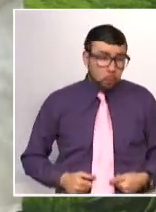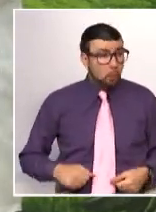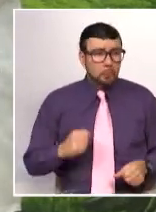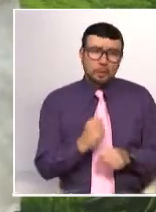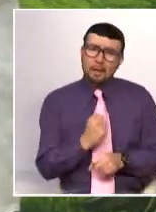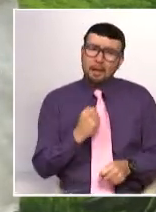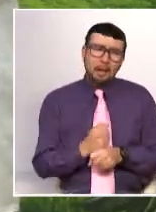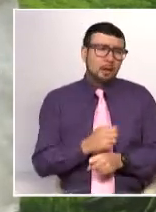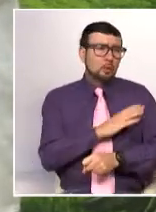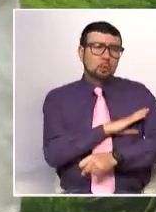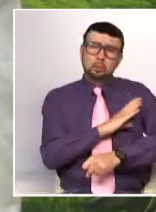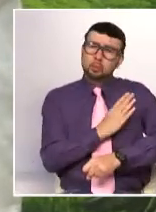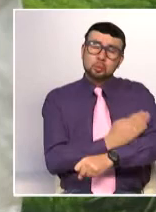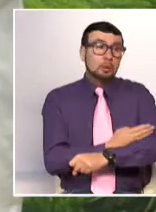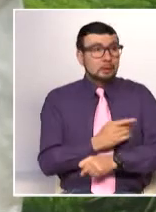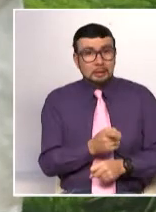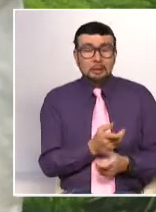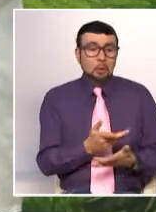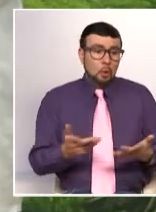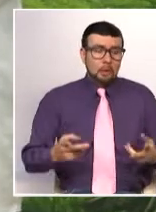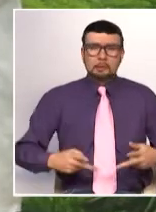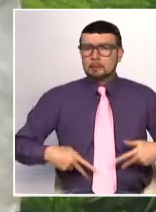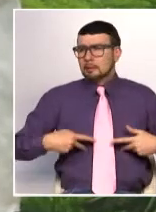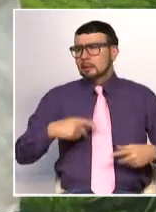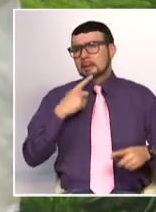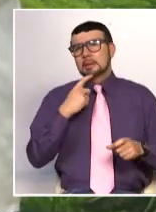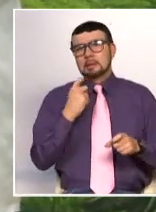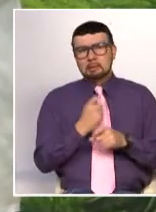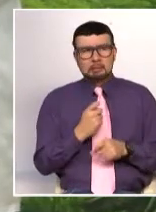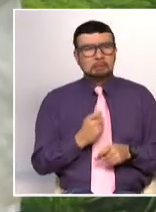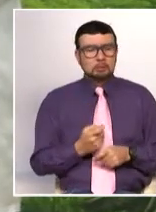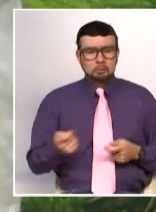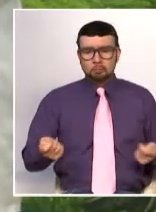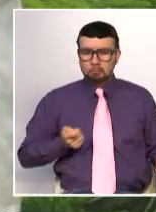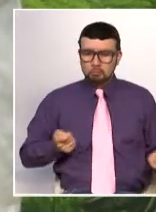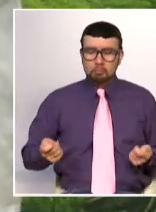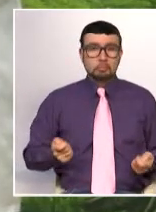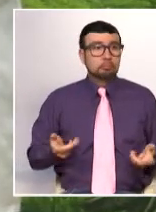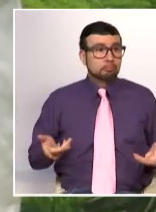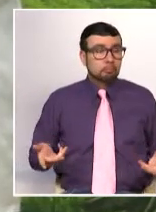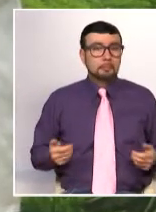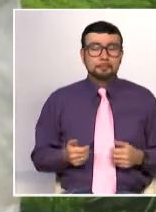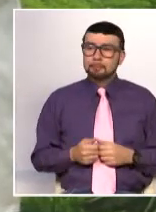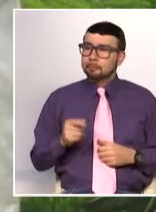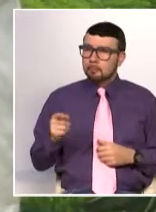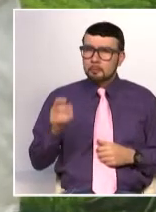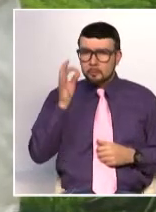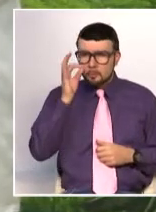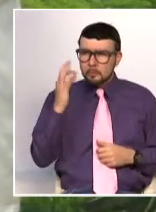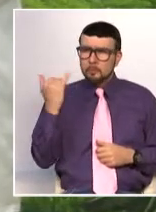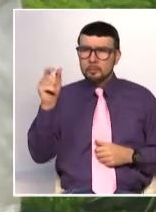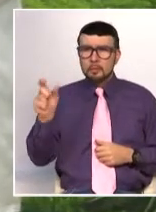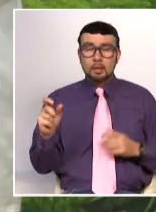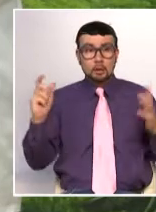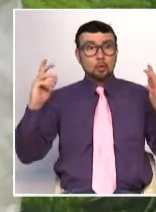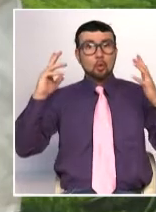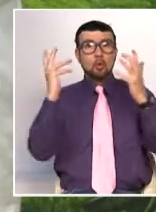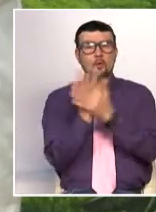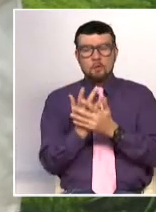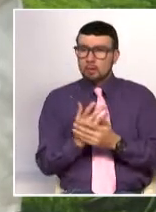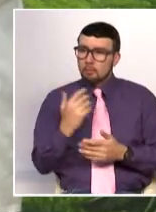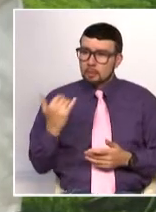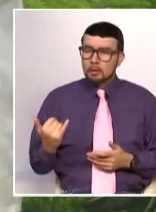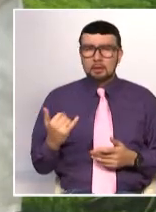su capacidad de enfrentar como las cositas de la vida que aparentemente fuera como puede como confundirse con un proceso inclusive de